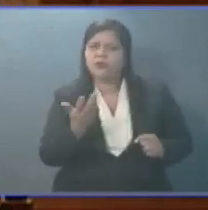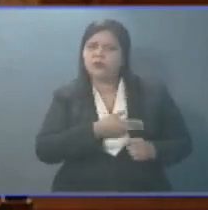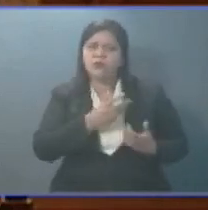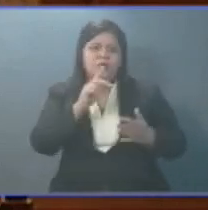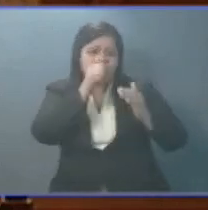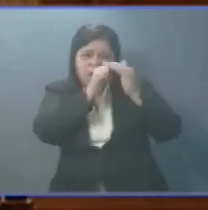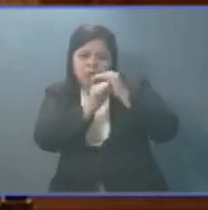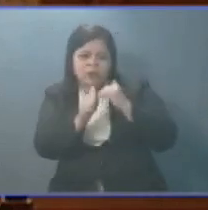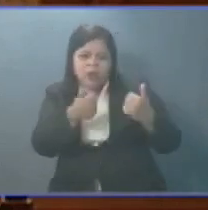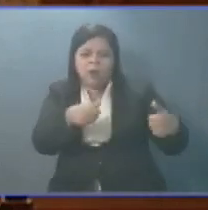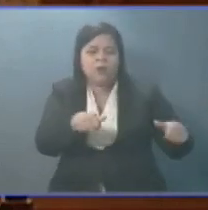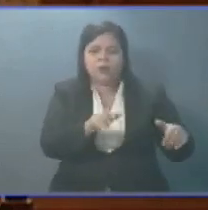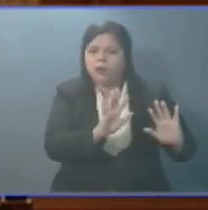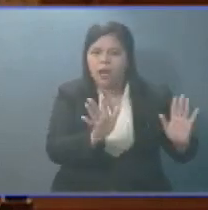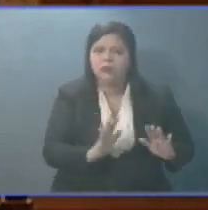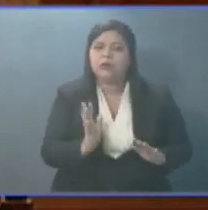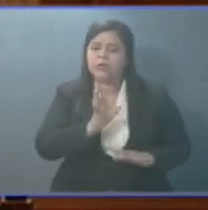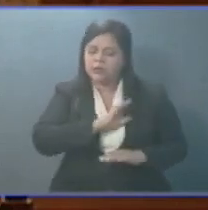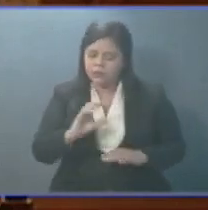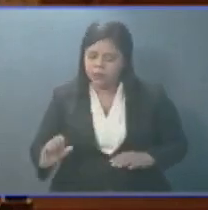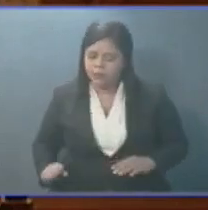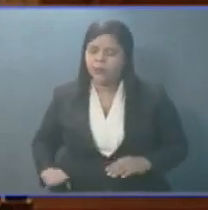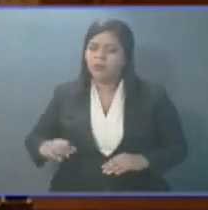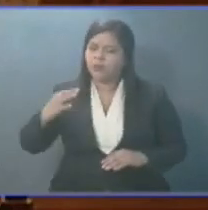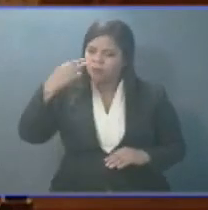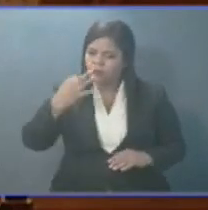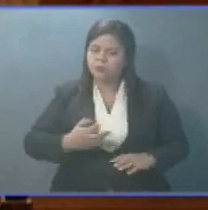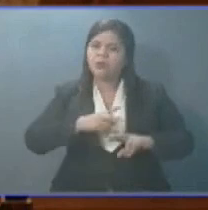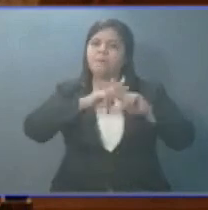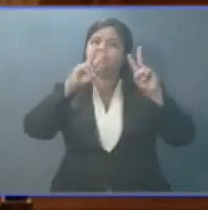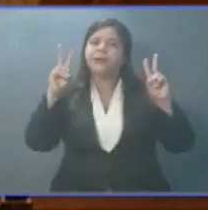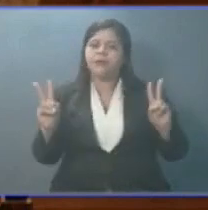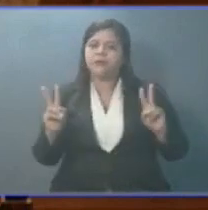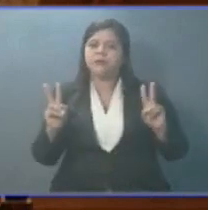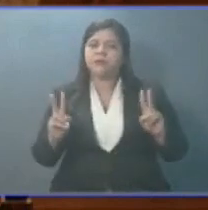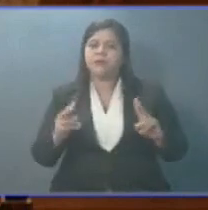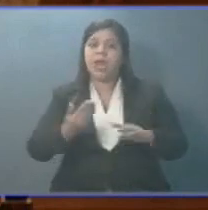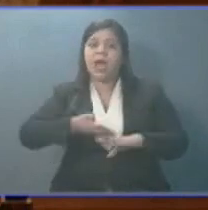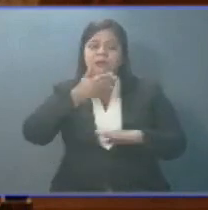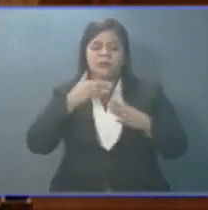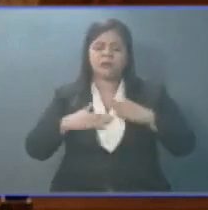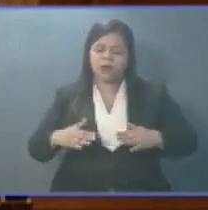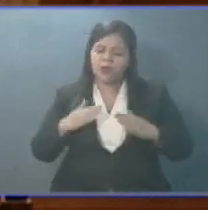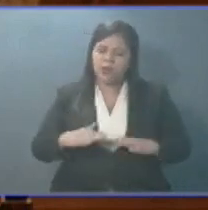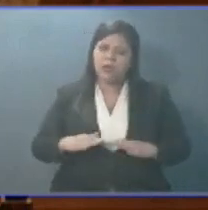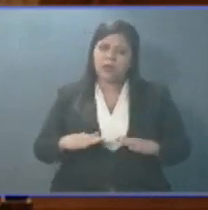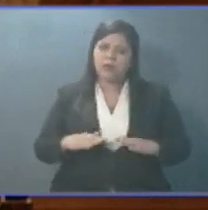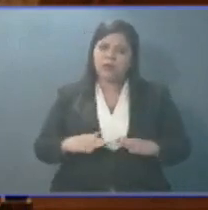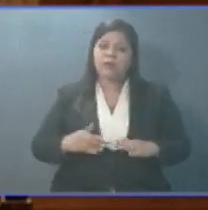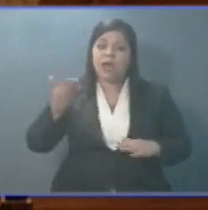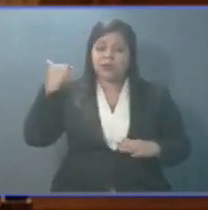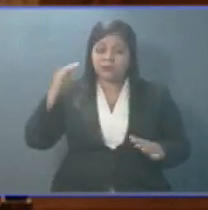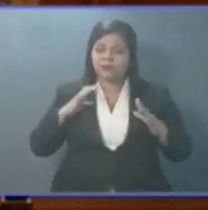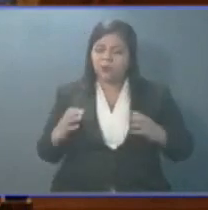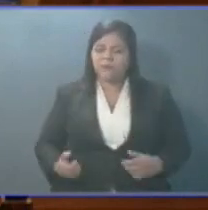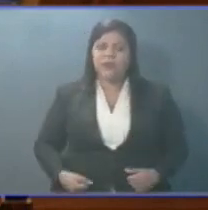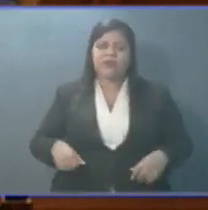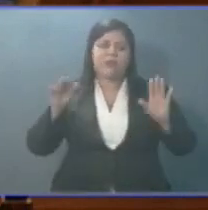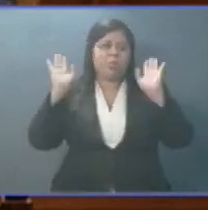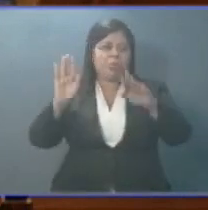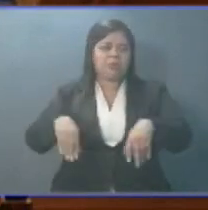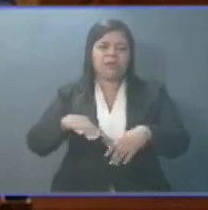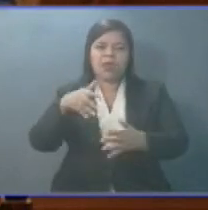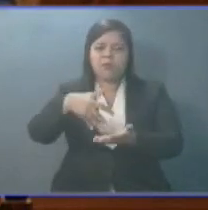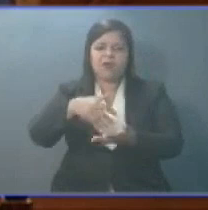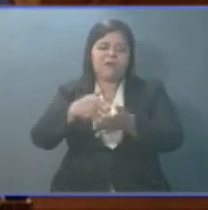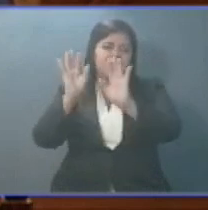porque el salvador merece recuperar la paz y la tranquilidad perdida por administraciones anteriores que no se interesaban por la